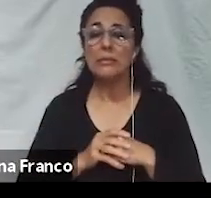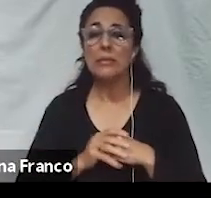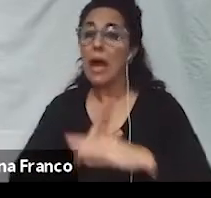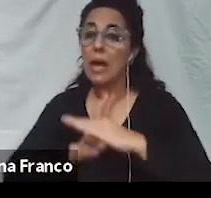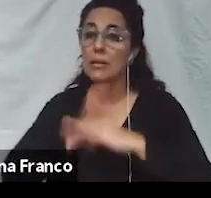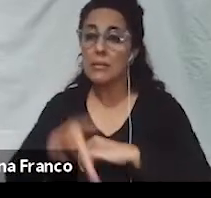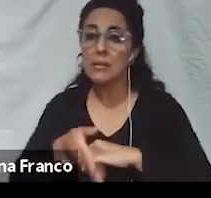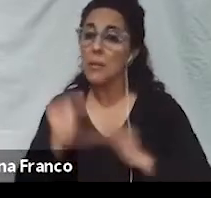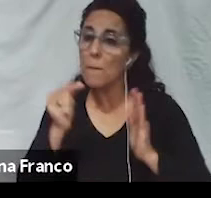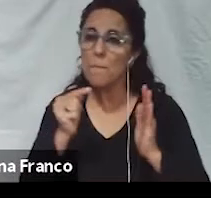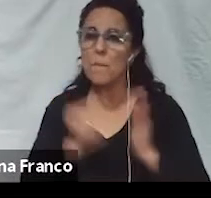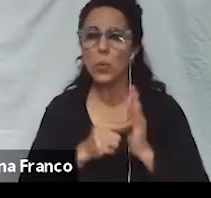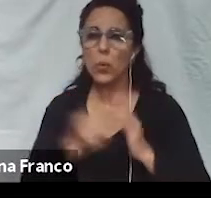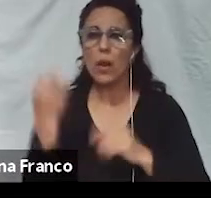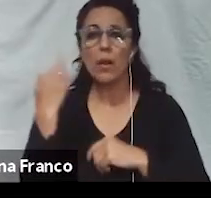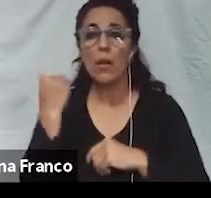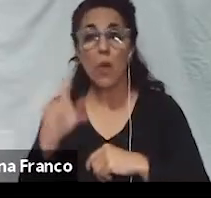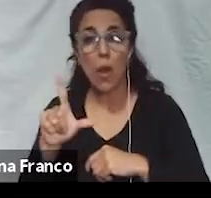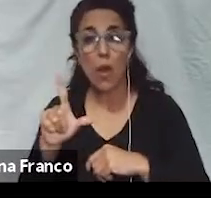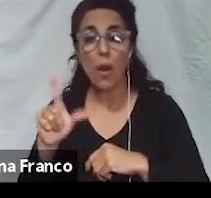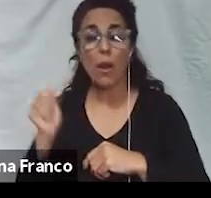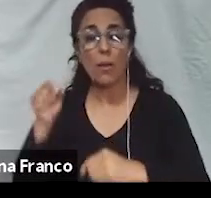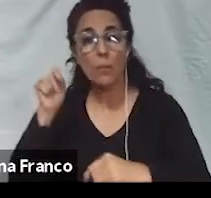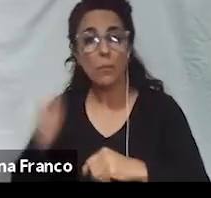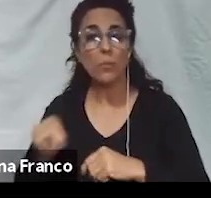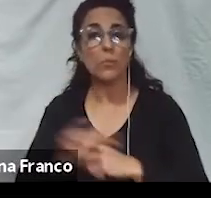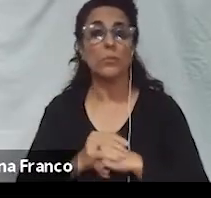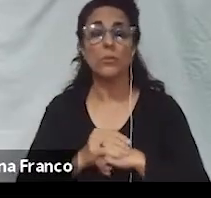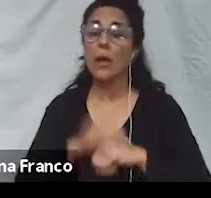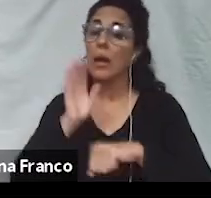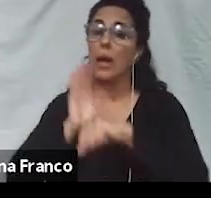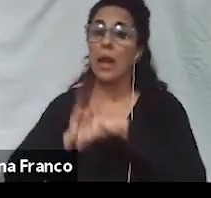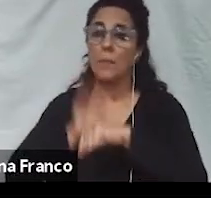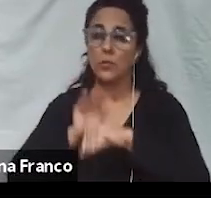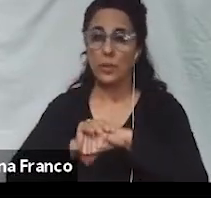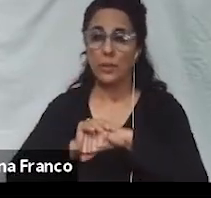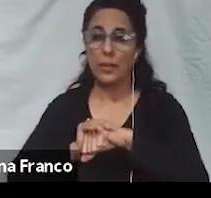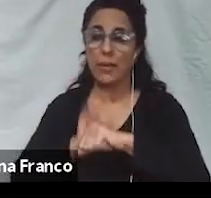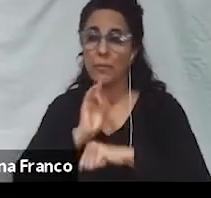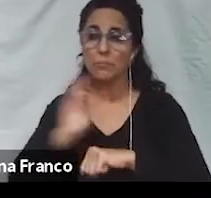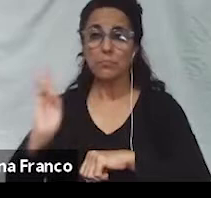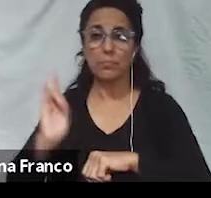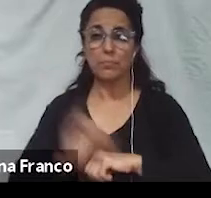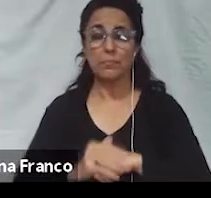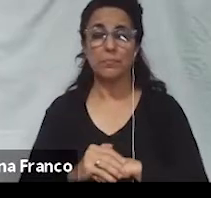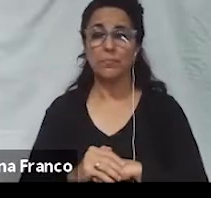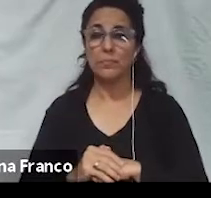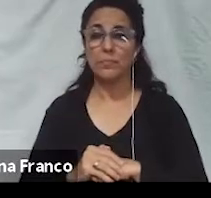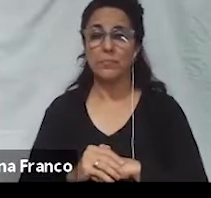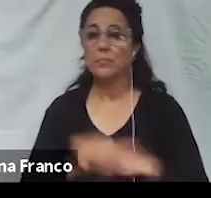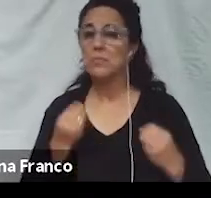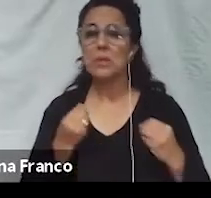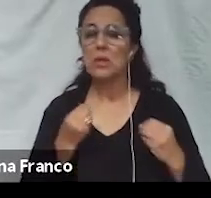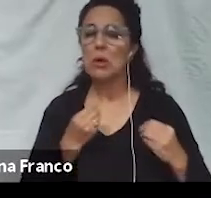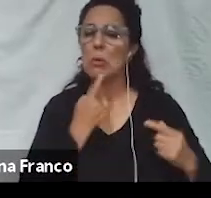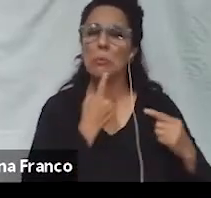accesibilidad puntualmente, el rol del tester de accesibilidad y sus responsabilidades. Y luego vamos a ver